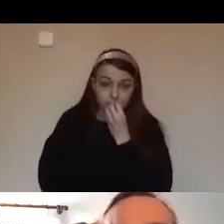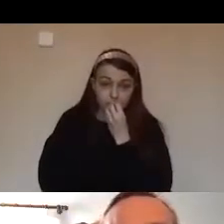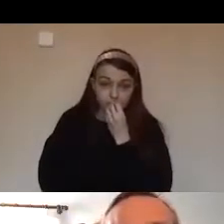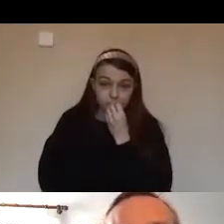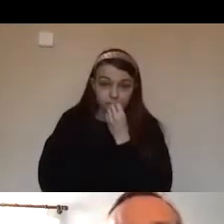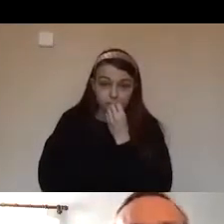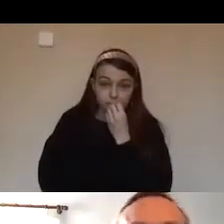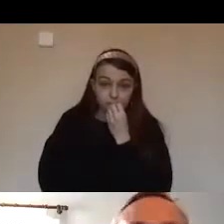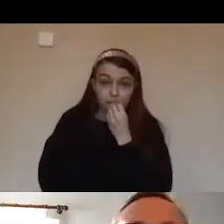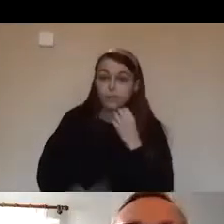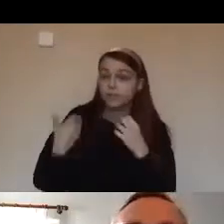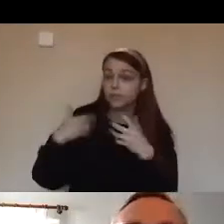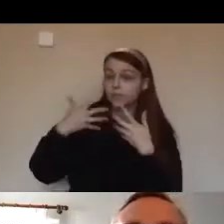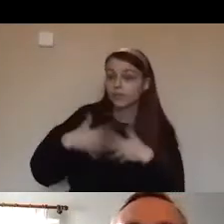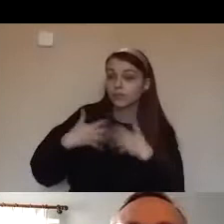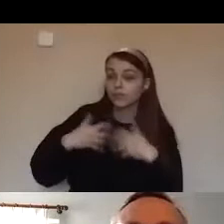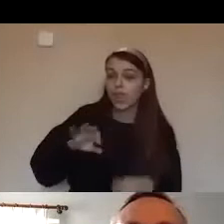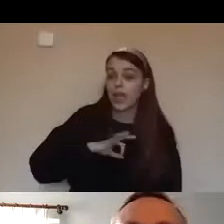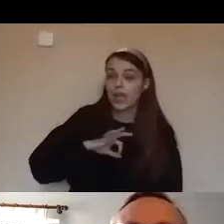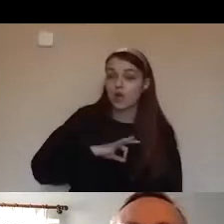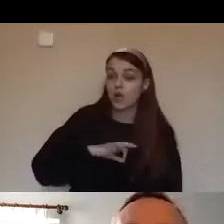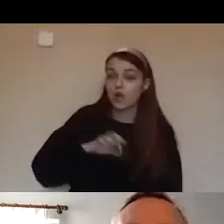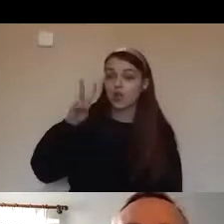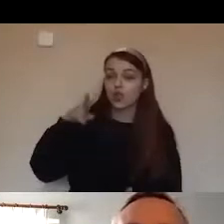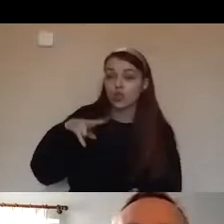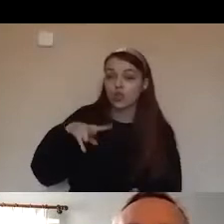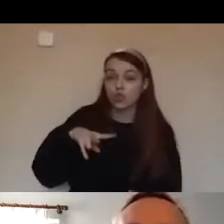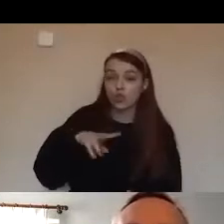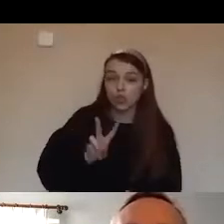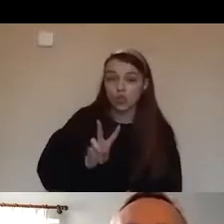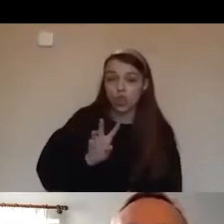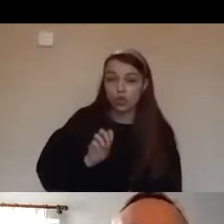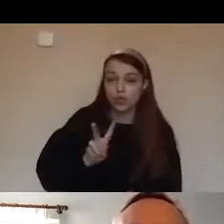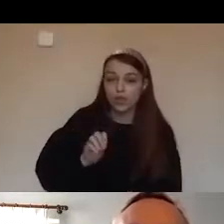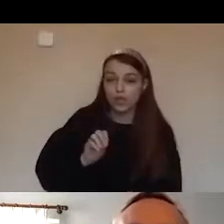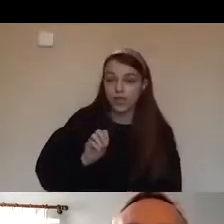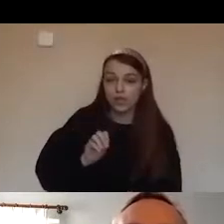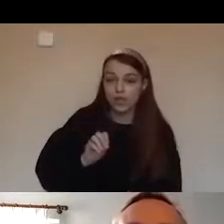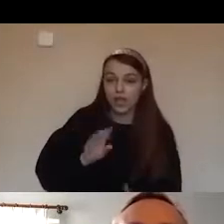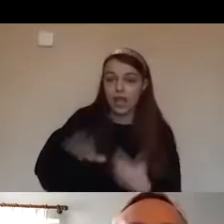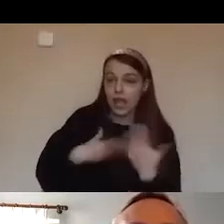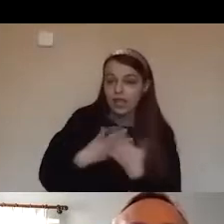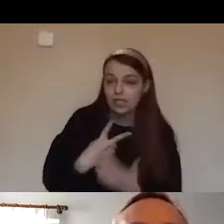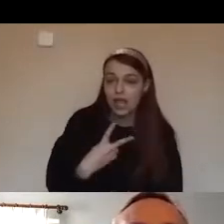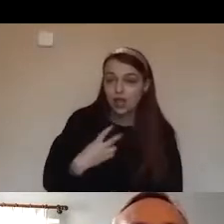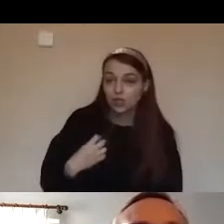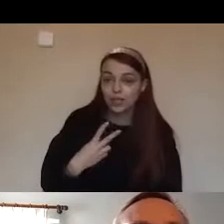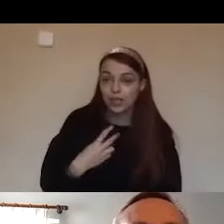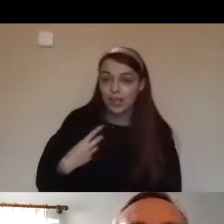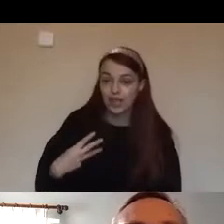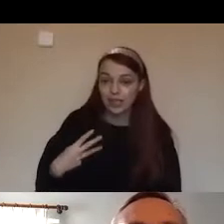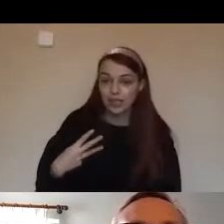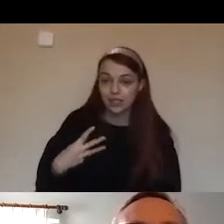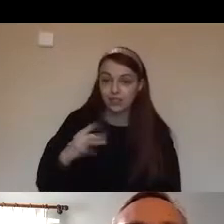lleva en marcha desde enero de 2020 y finalizará en 2023. Tenemos más de